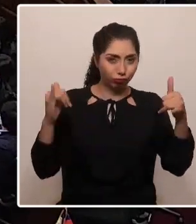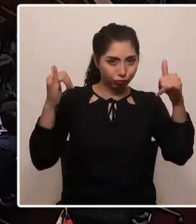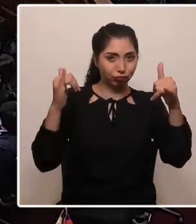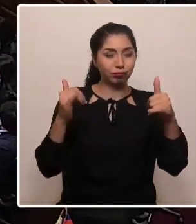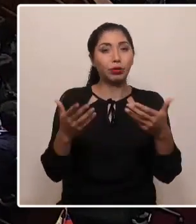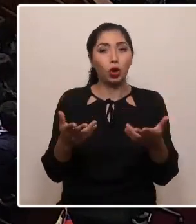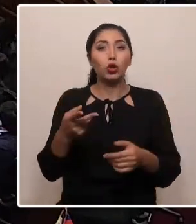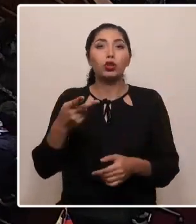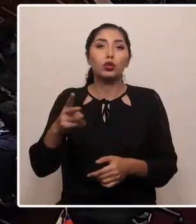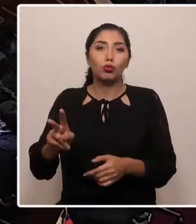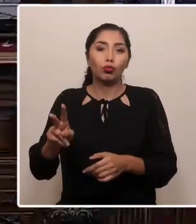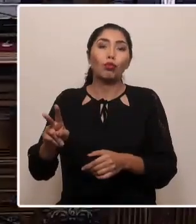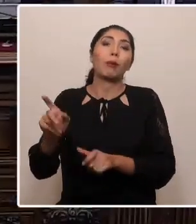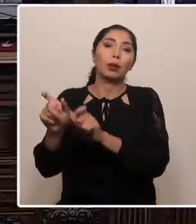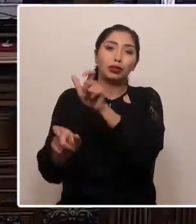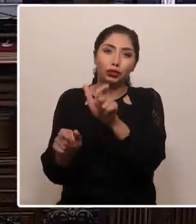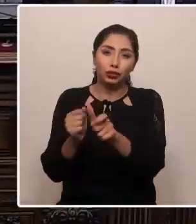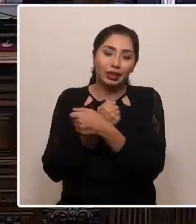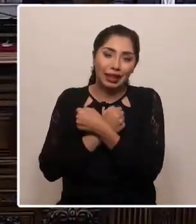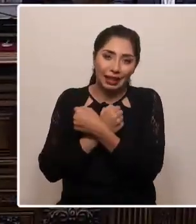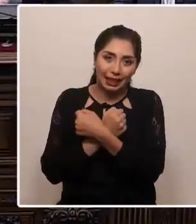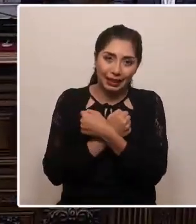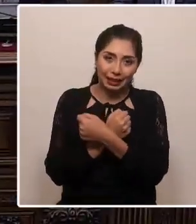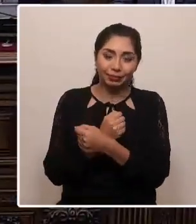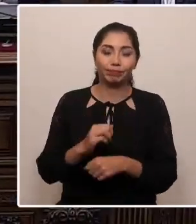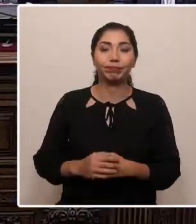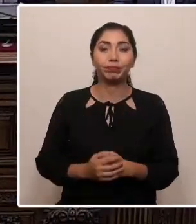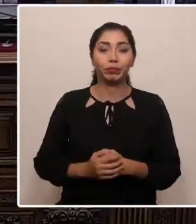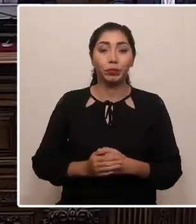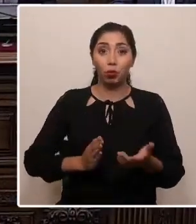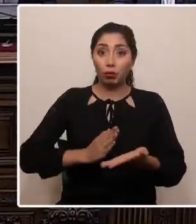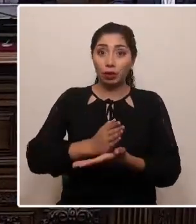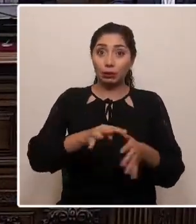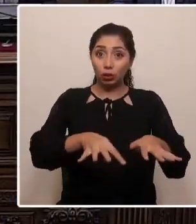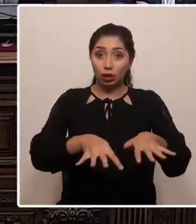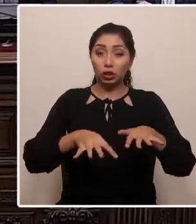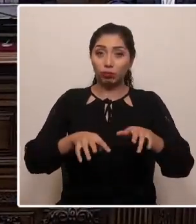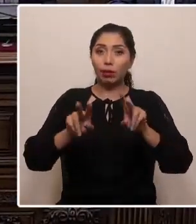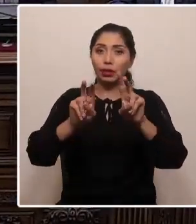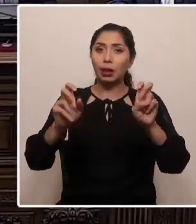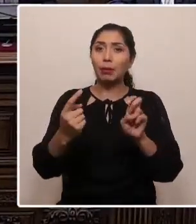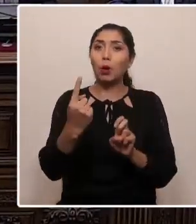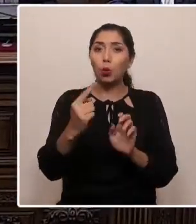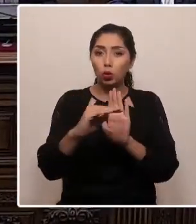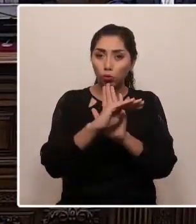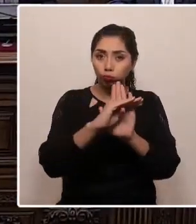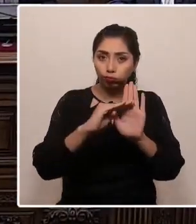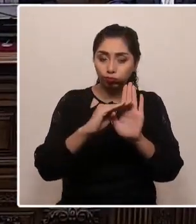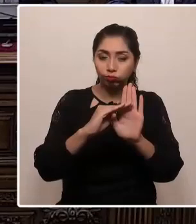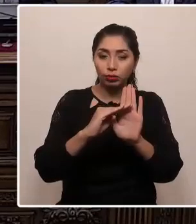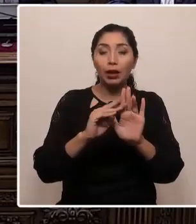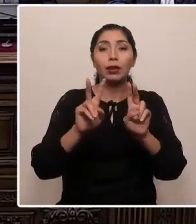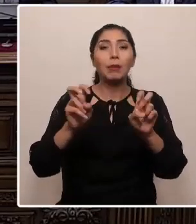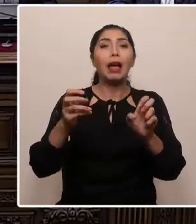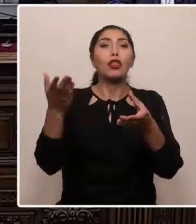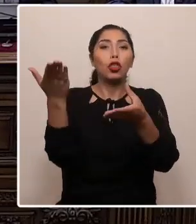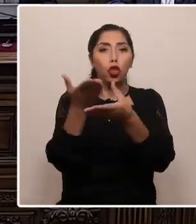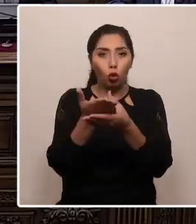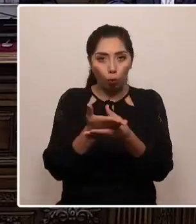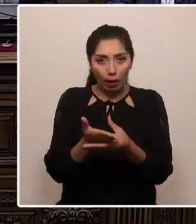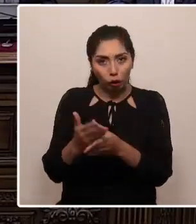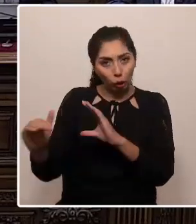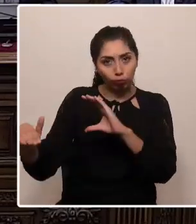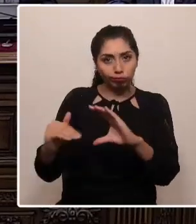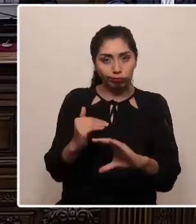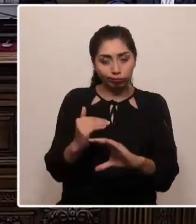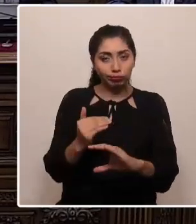seres queridos. Empezamos entonces la sesión de hoy con el punto 1 de lectura de la cuenta. Ofrecemos la palabra al señor secretario para que